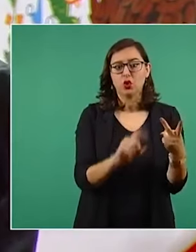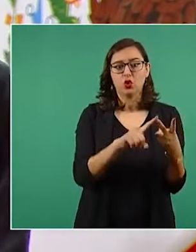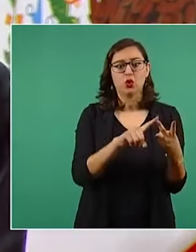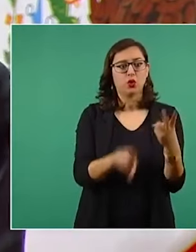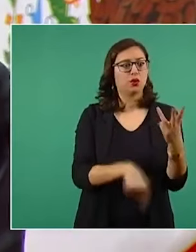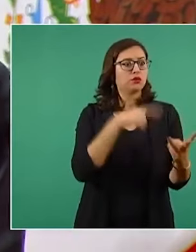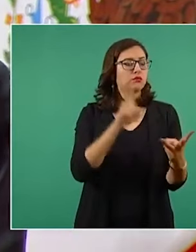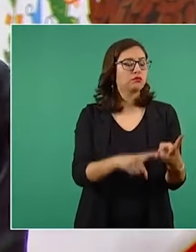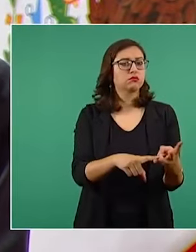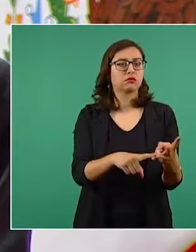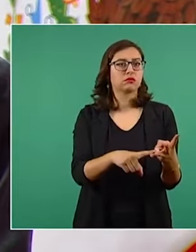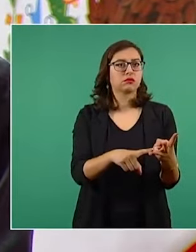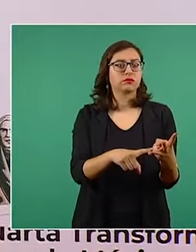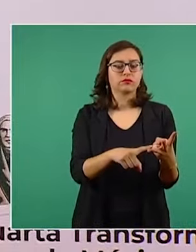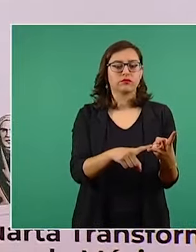o